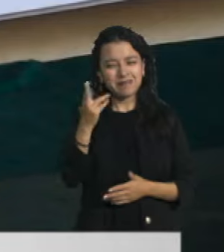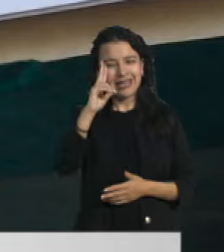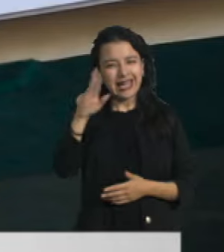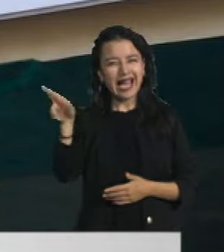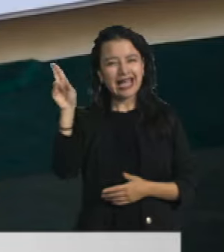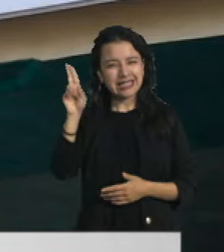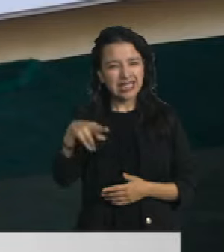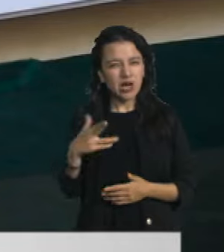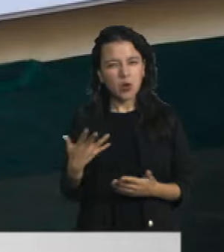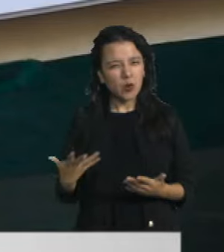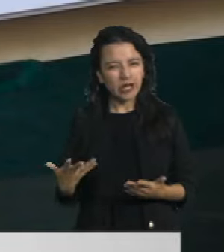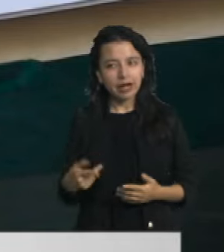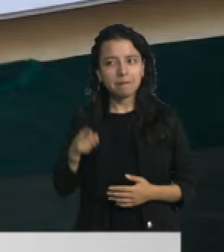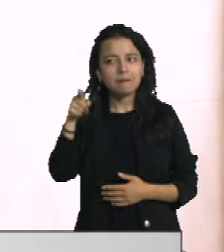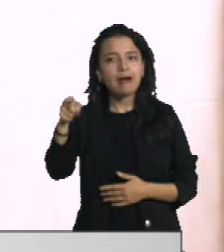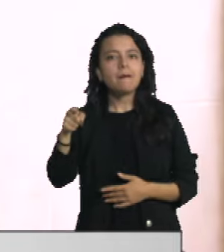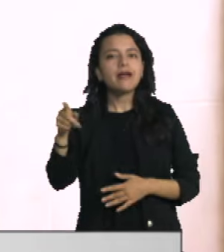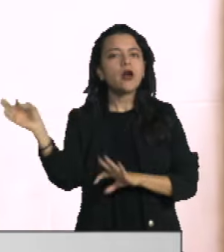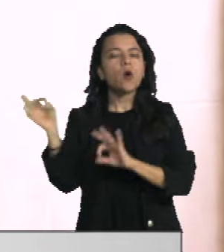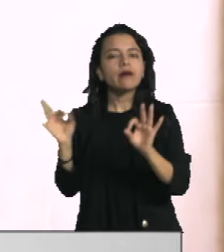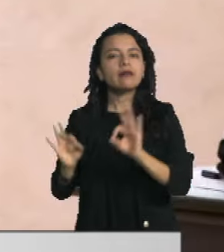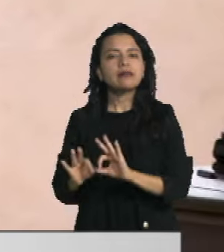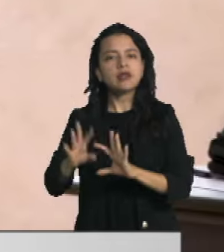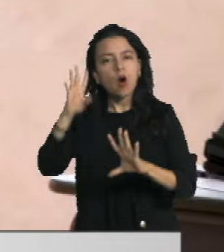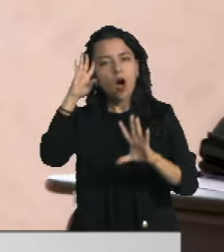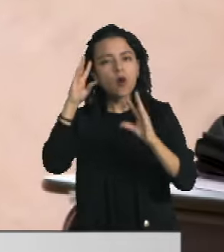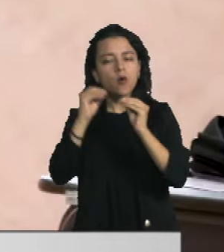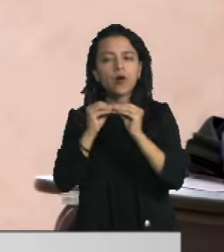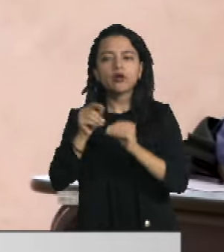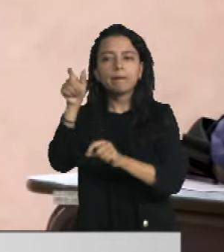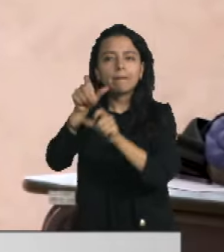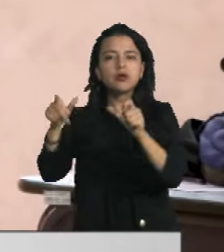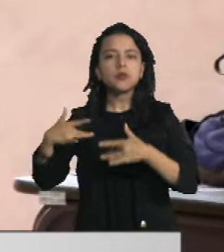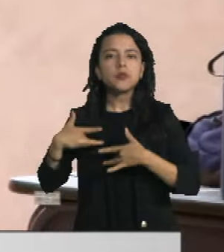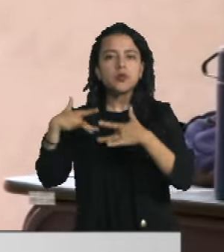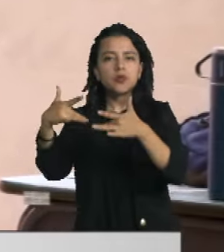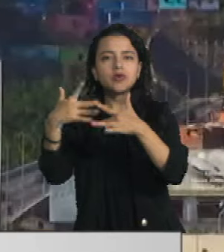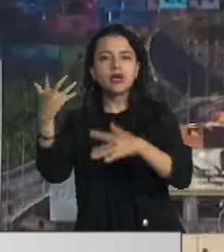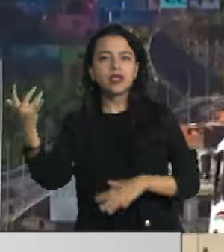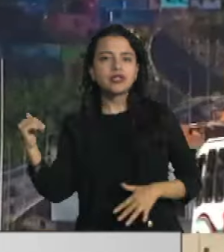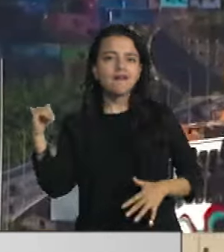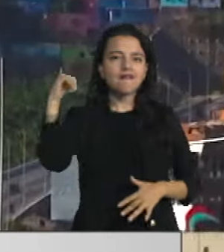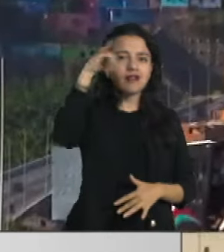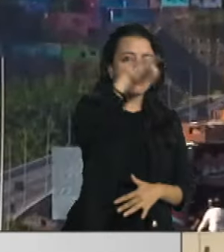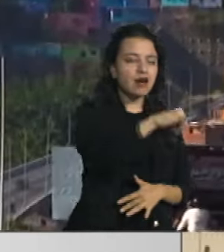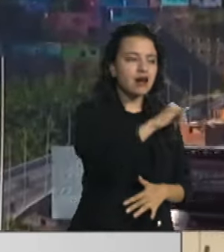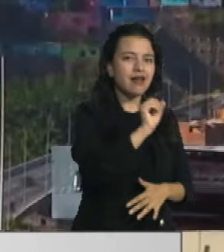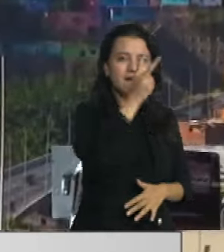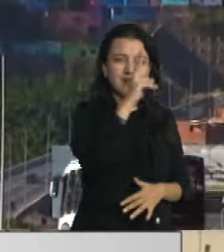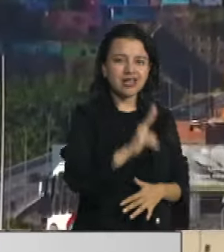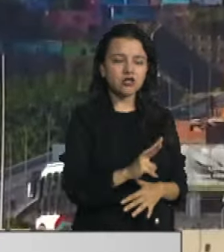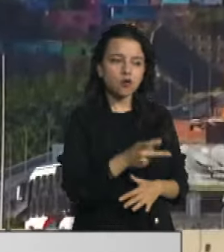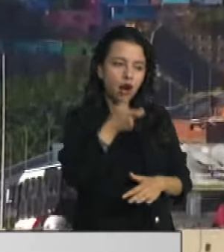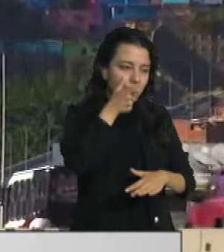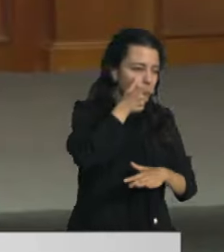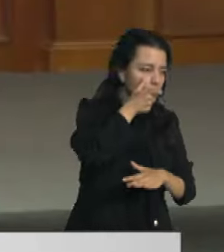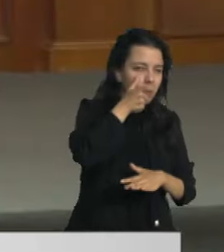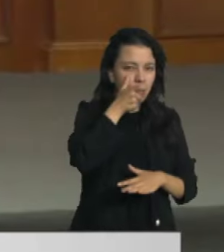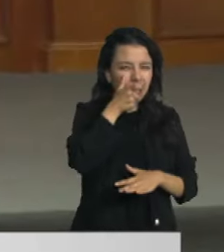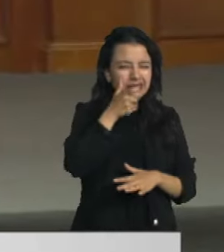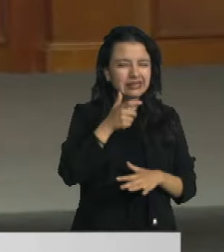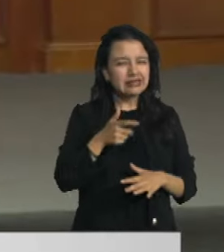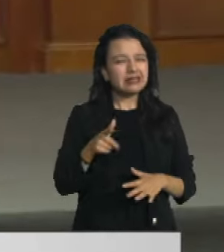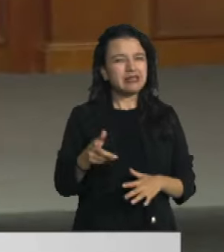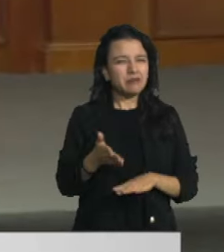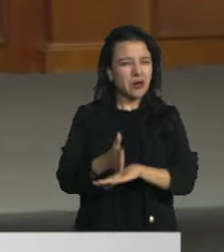observadores electorales para las elecciones presidenciales del 28 de julio, en represalia por las declaraciones del presidente Nicolás